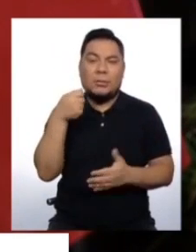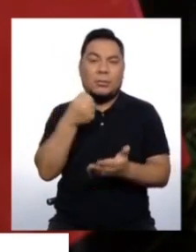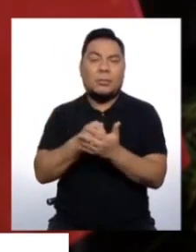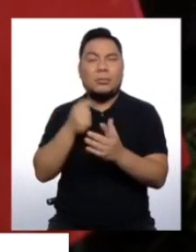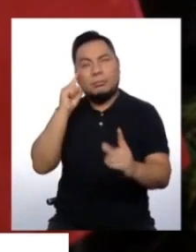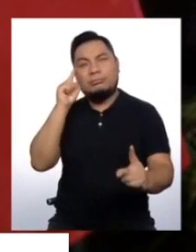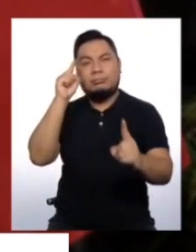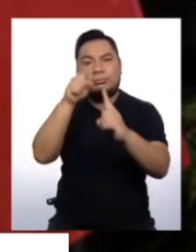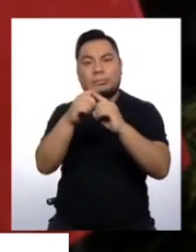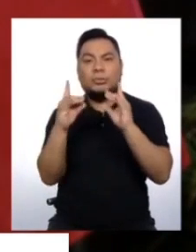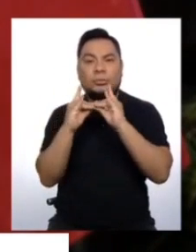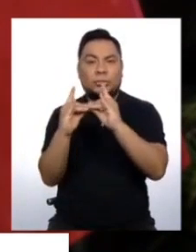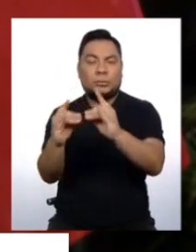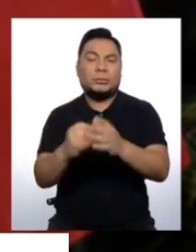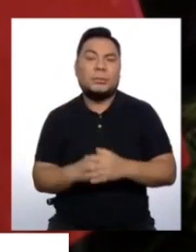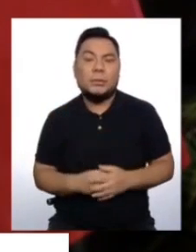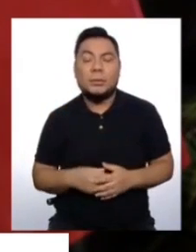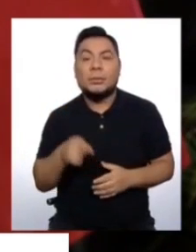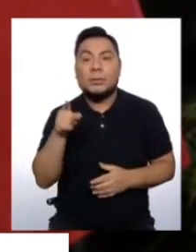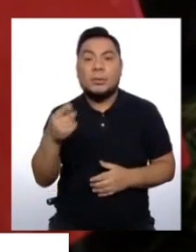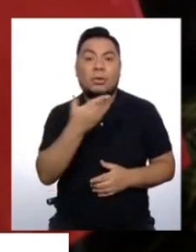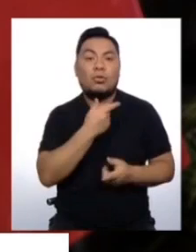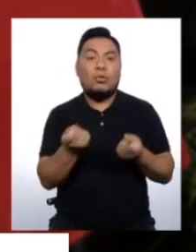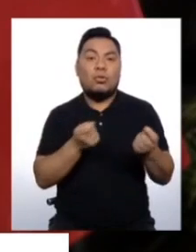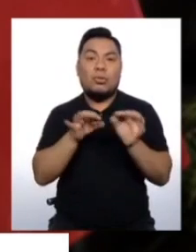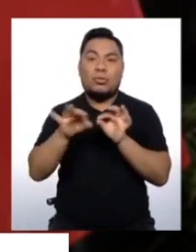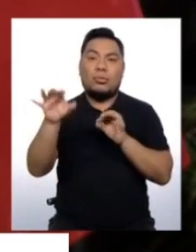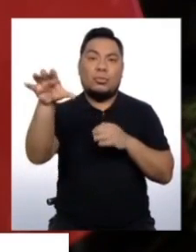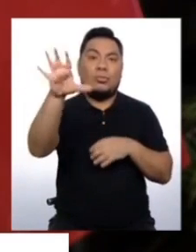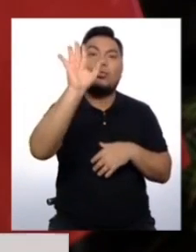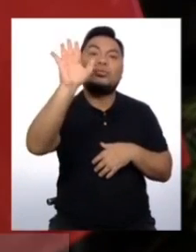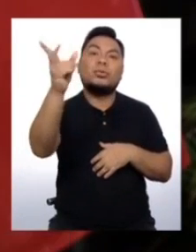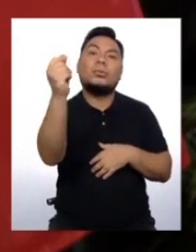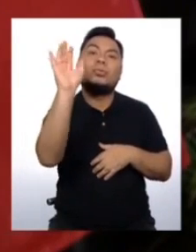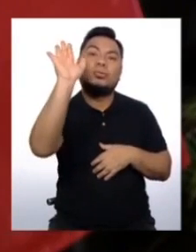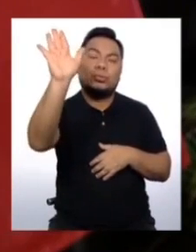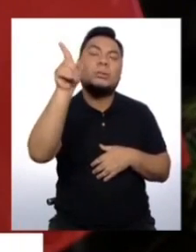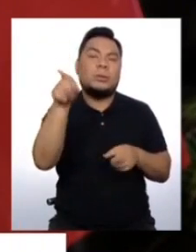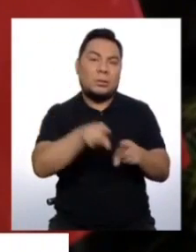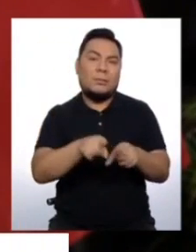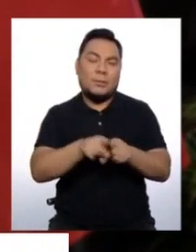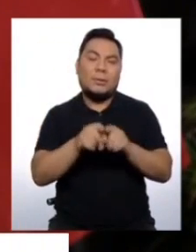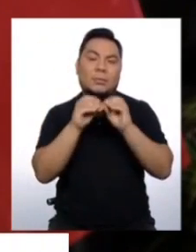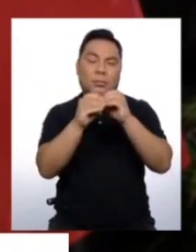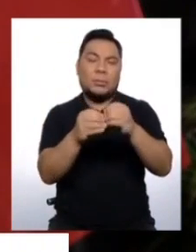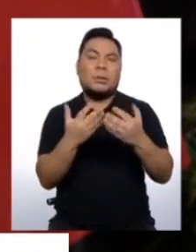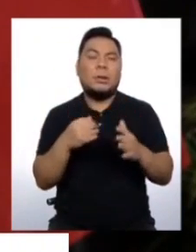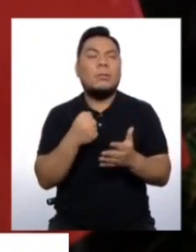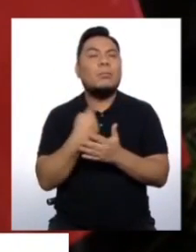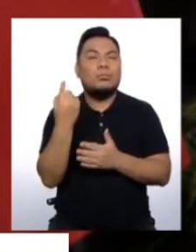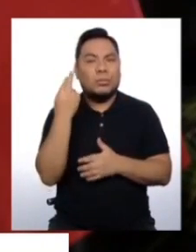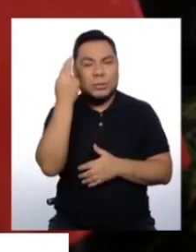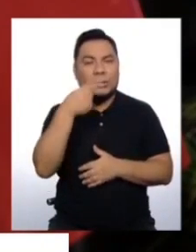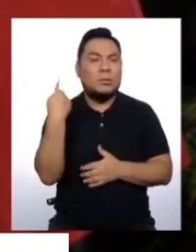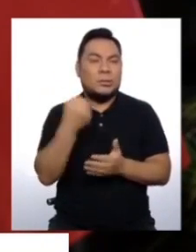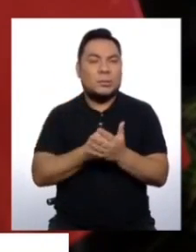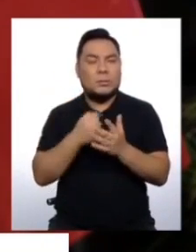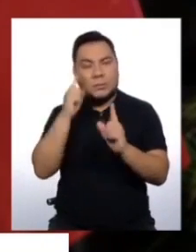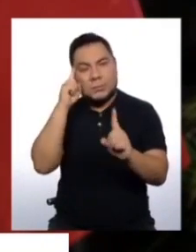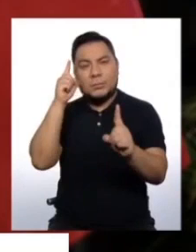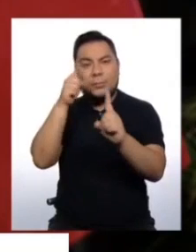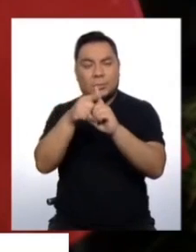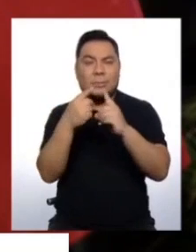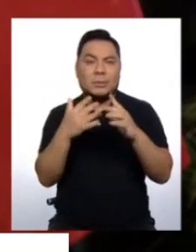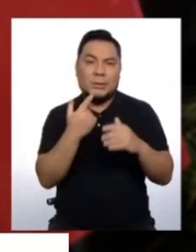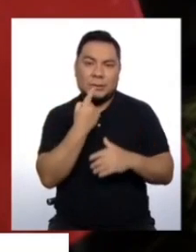meta. Los gobiernos regionales, con su presupuesto, están haciendo lo propio, y por eso es que vamos a llegar a la meta que hemos